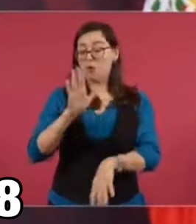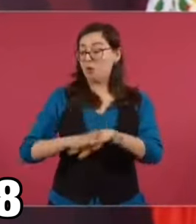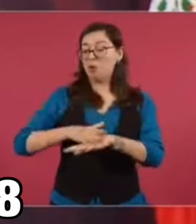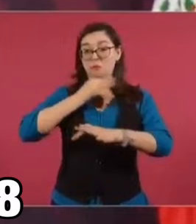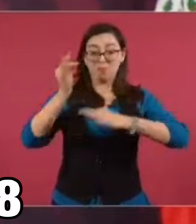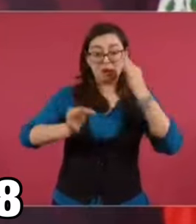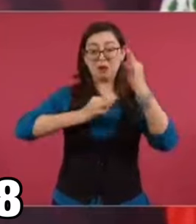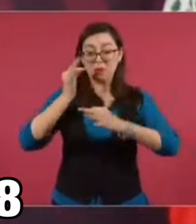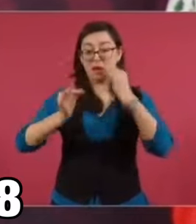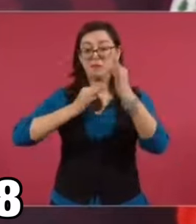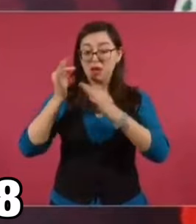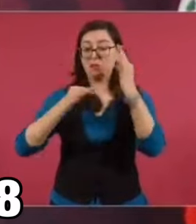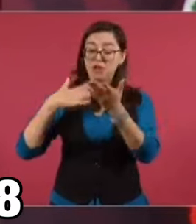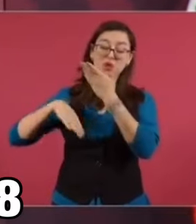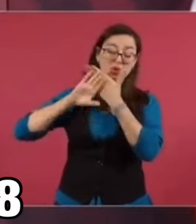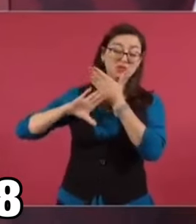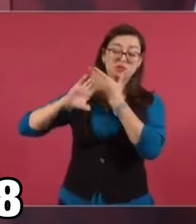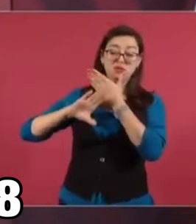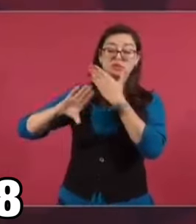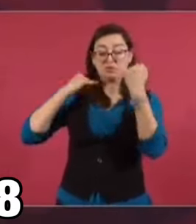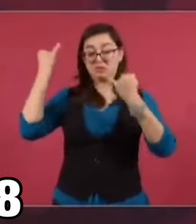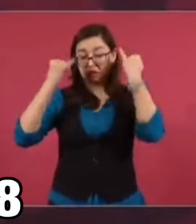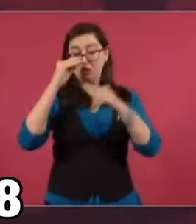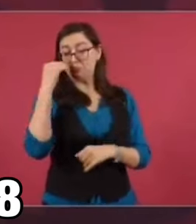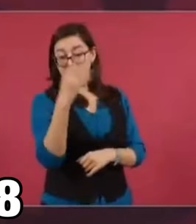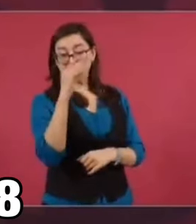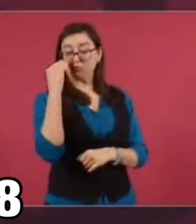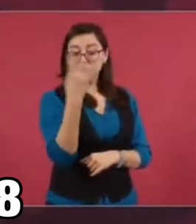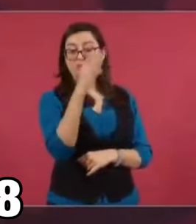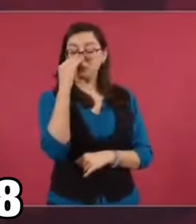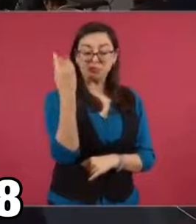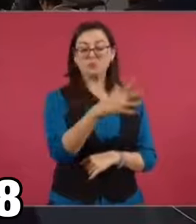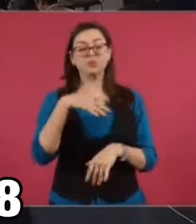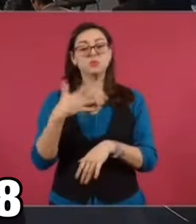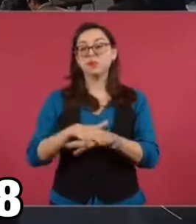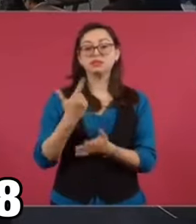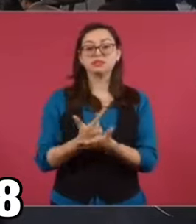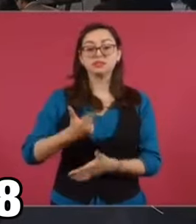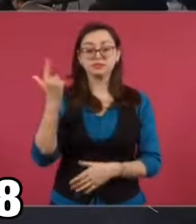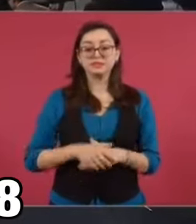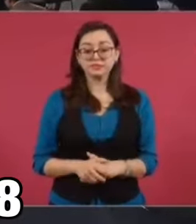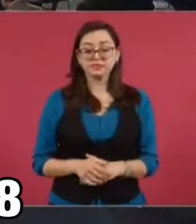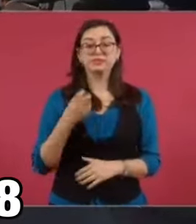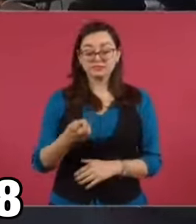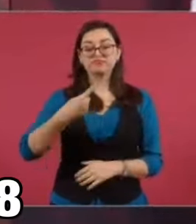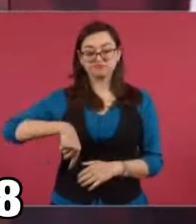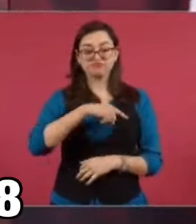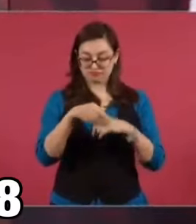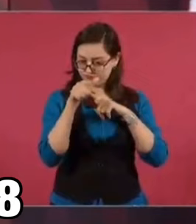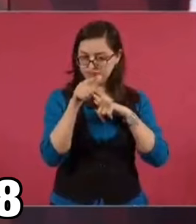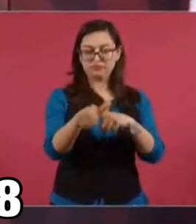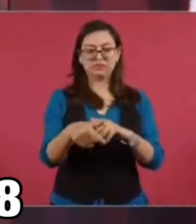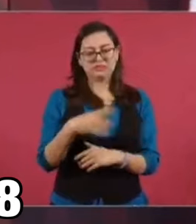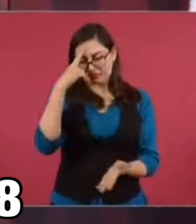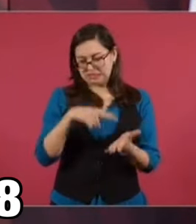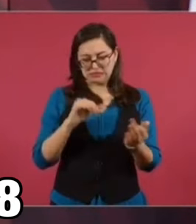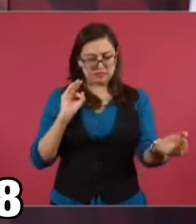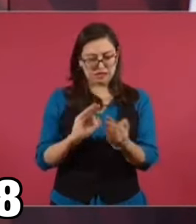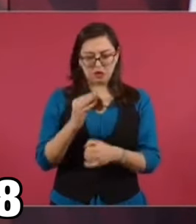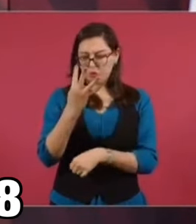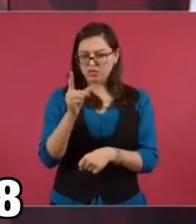Las campañas negras, las campañas de desprestigio. Entonces vamos a continuar. Ya faltan, creo que 4